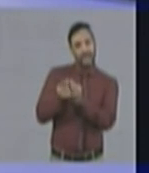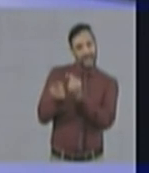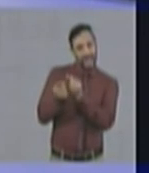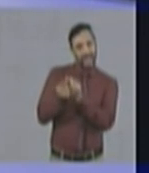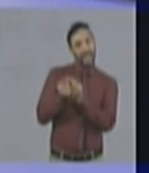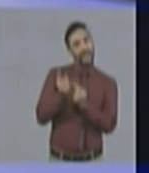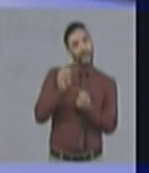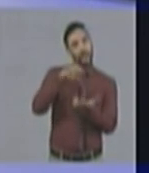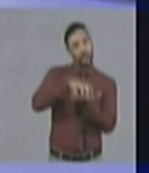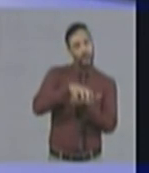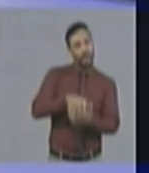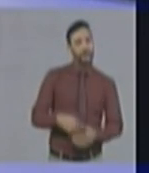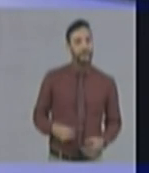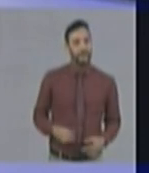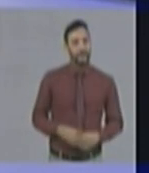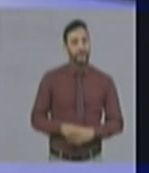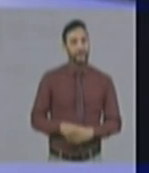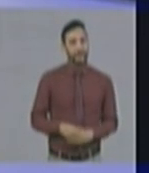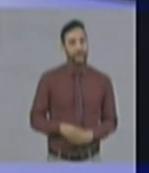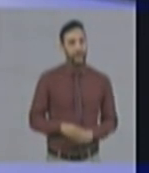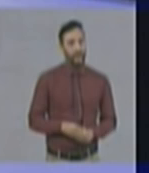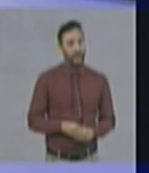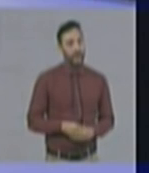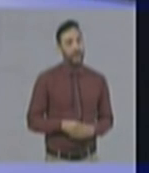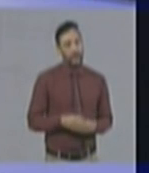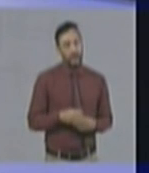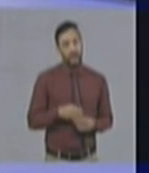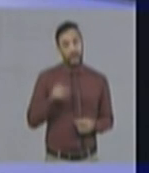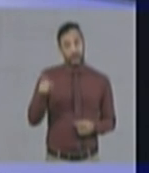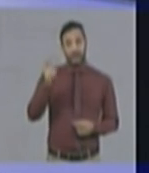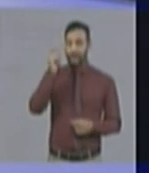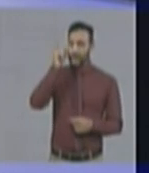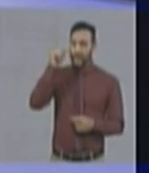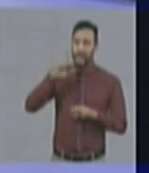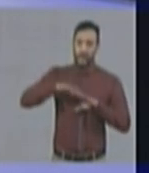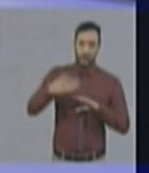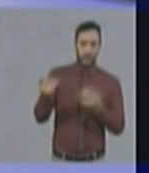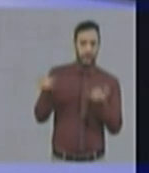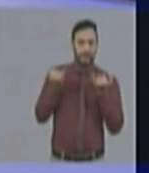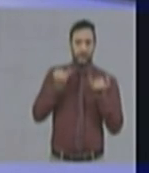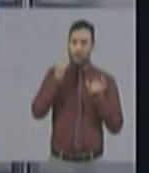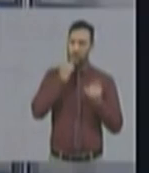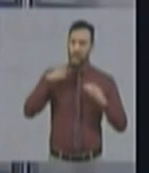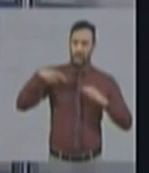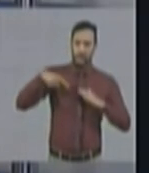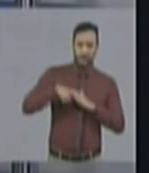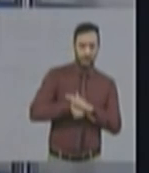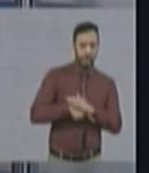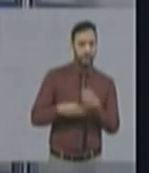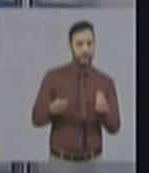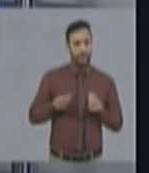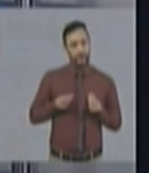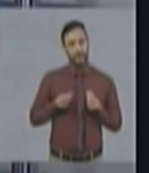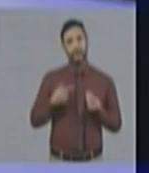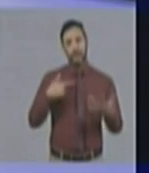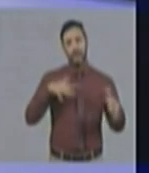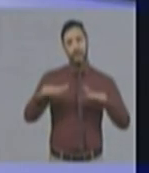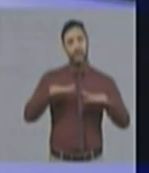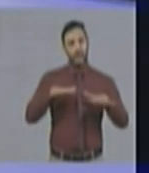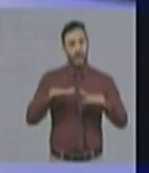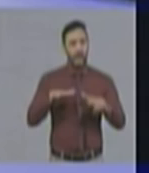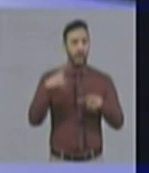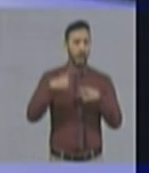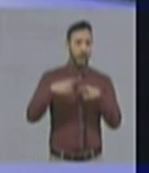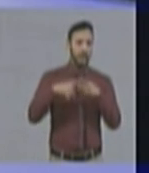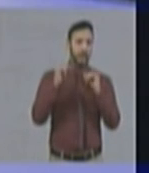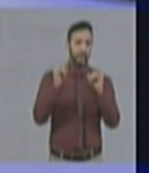del impacto de la aeronave. Seguramente contaremos con tu experiencia y tu pericia como periodista para seguir llevándonos ahora vamos a preparar un reporte con nuevas